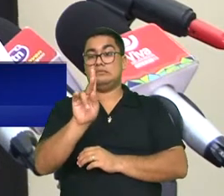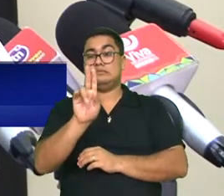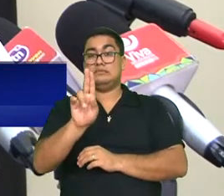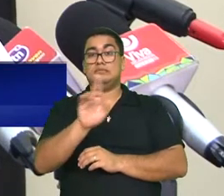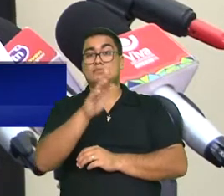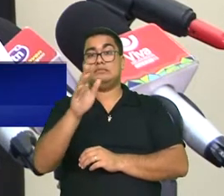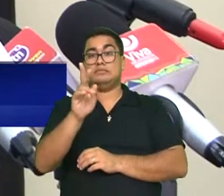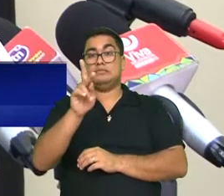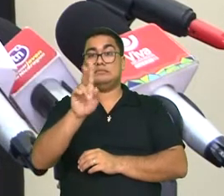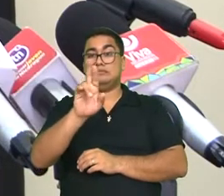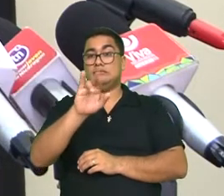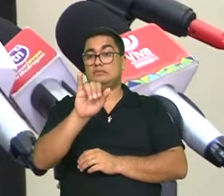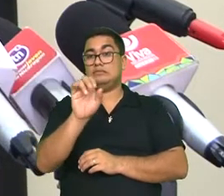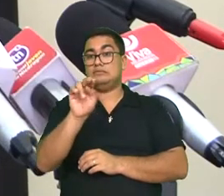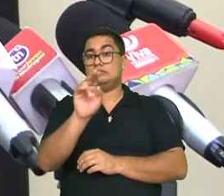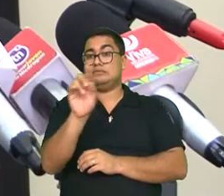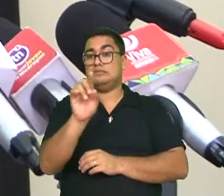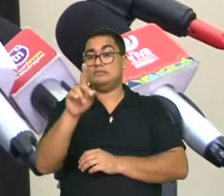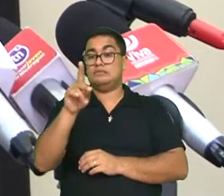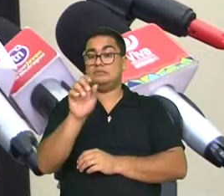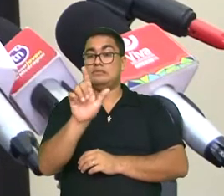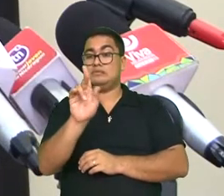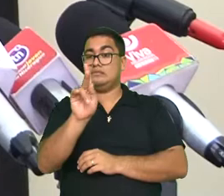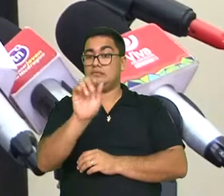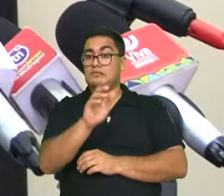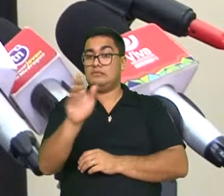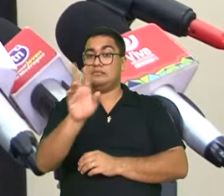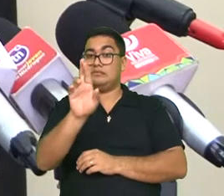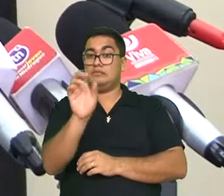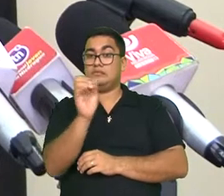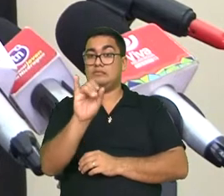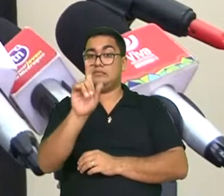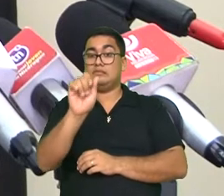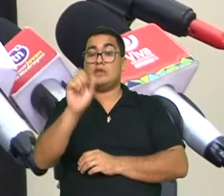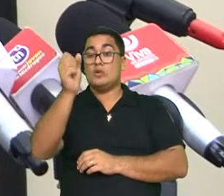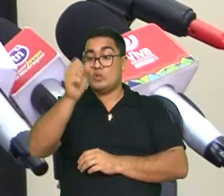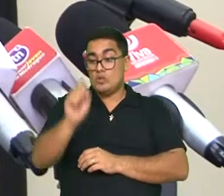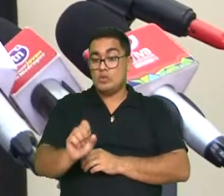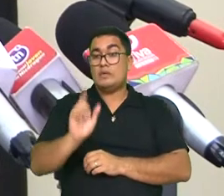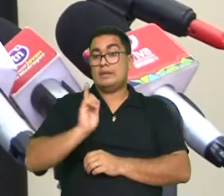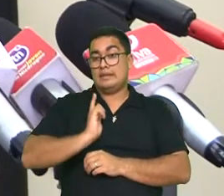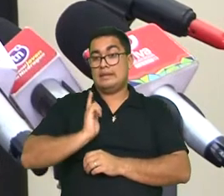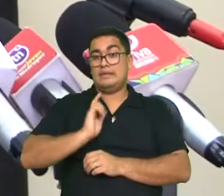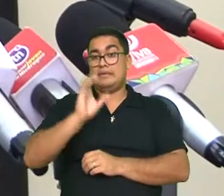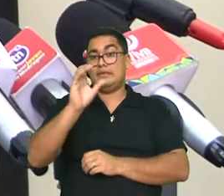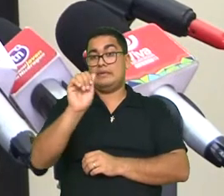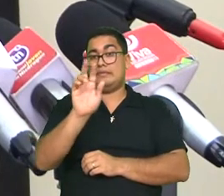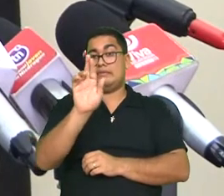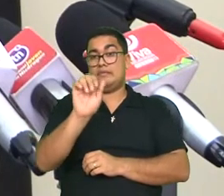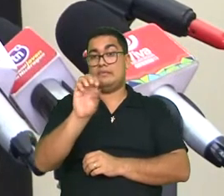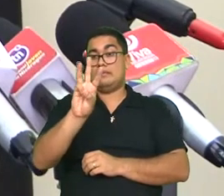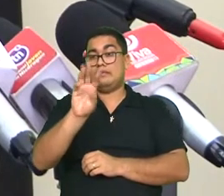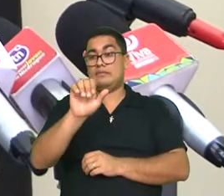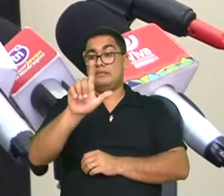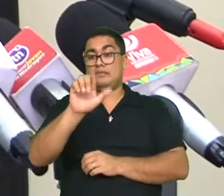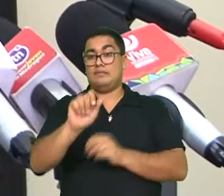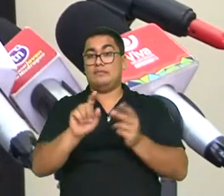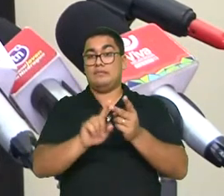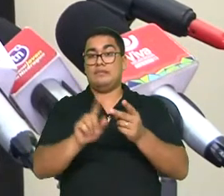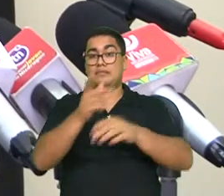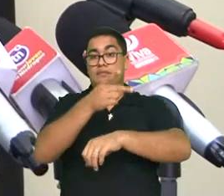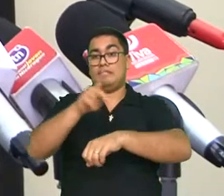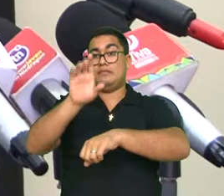Rosita. Asimismo, en la zona sur, tenemos a Carahuala, Laguna de Perlas, Muelle de los Bueyes, Cornailan,